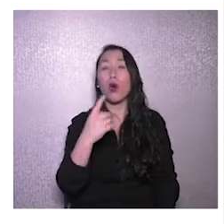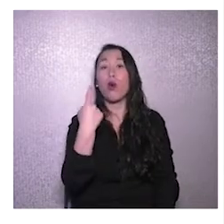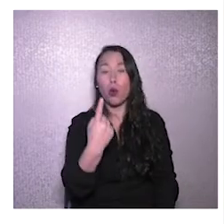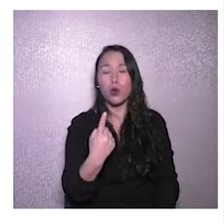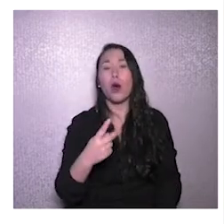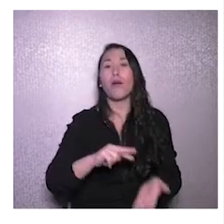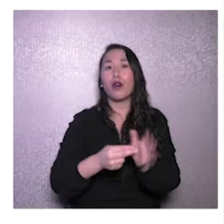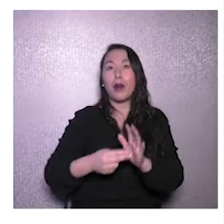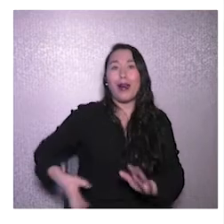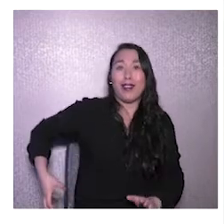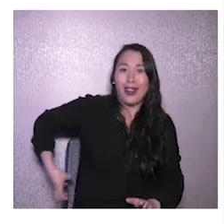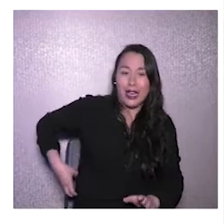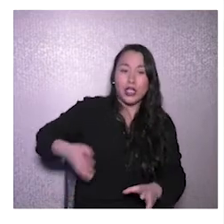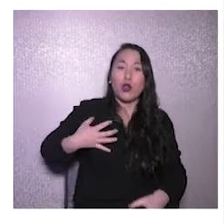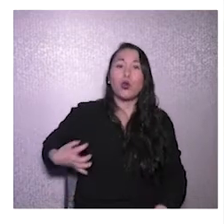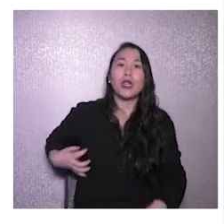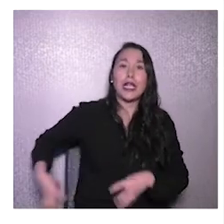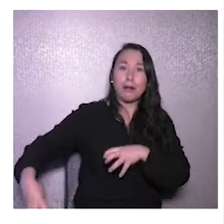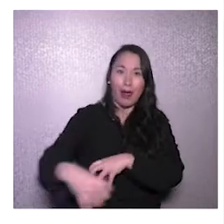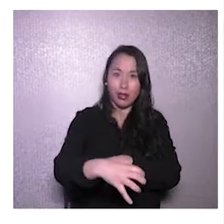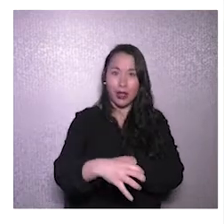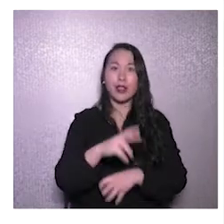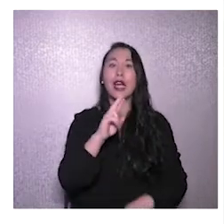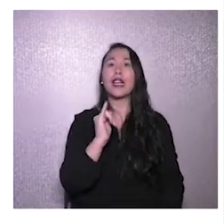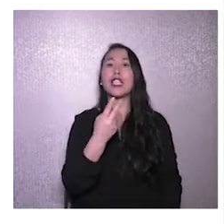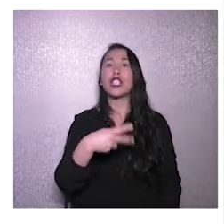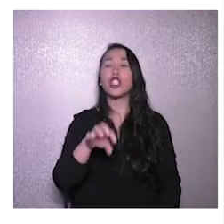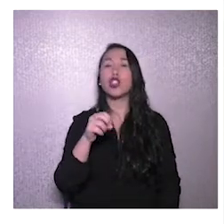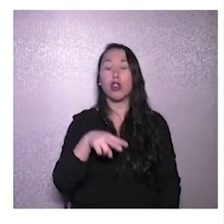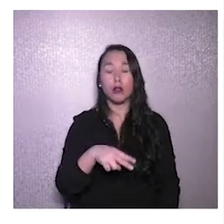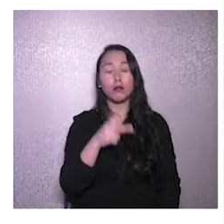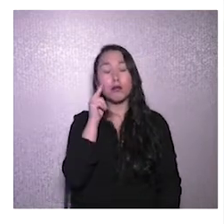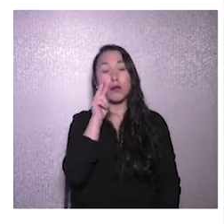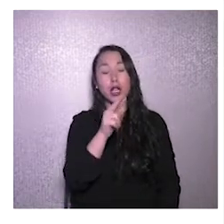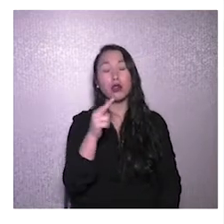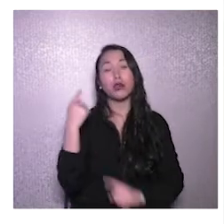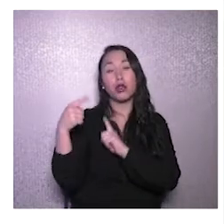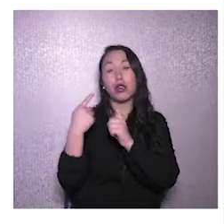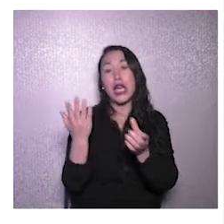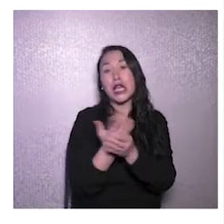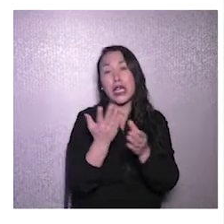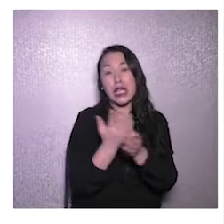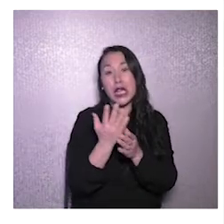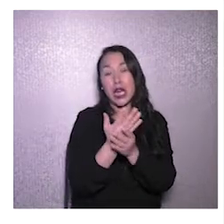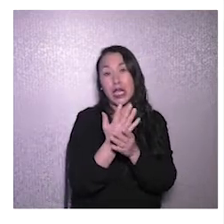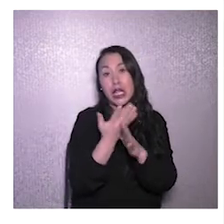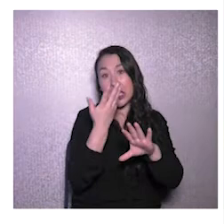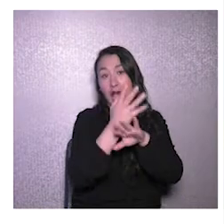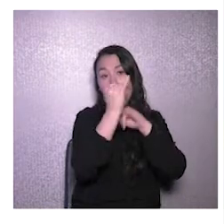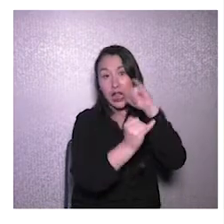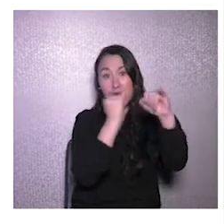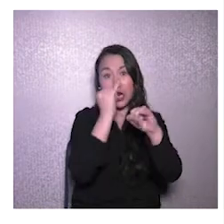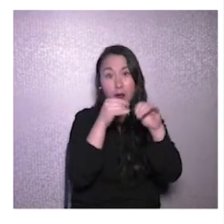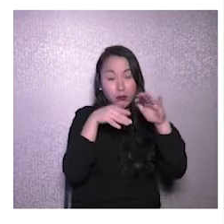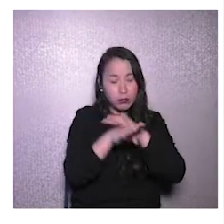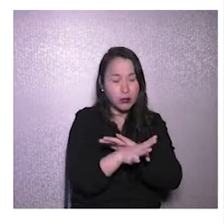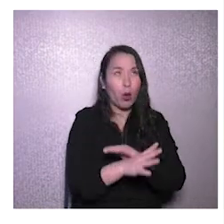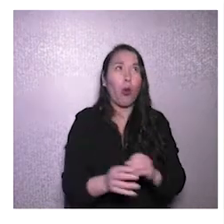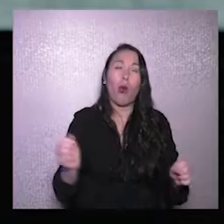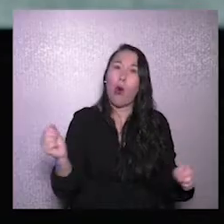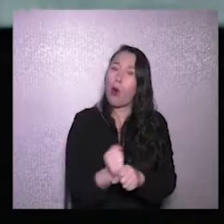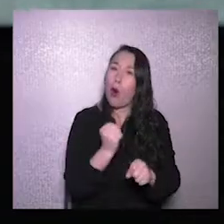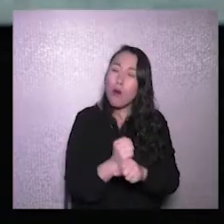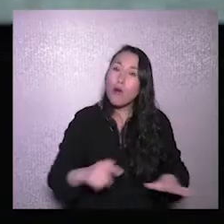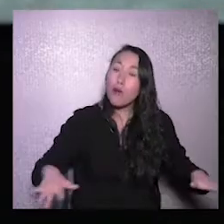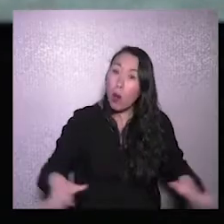y se trasplantó hace un par de años. Y revisando su ficha clínica electrónica, que hemos implementado con sangre, sudor y lágrimas,